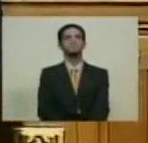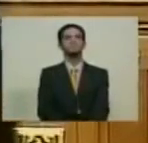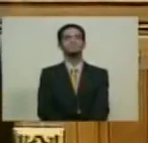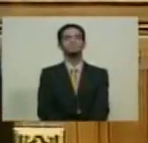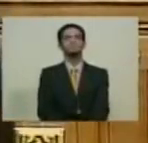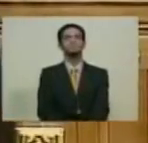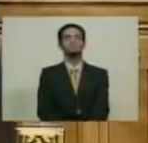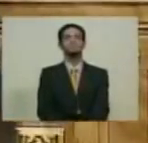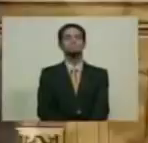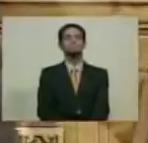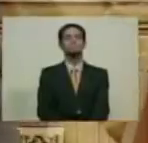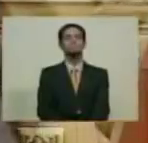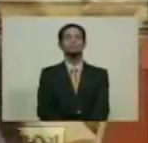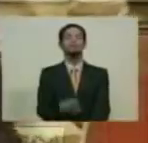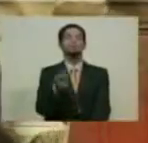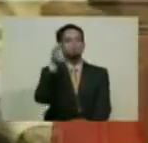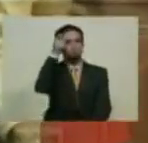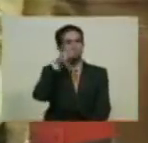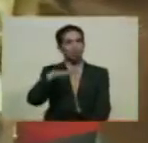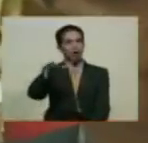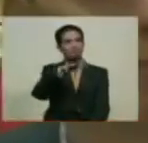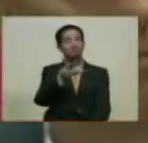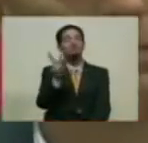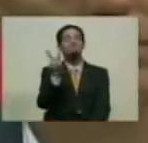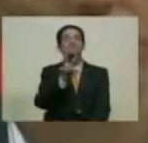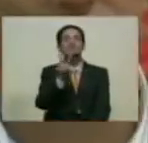compañeros y compañeras, pueblo venezolano, bueno,